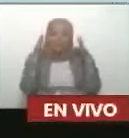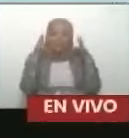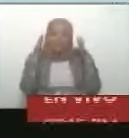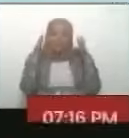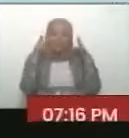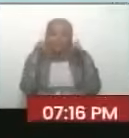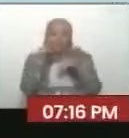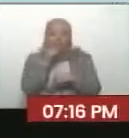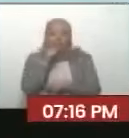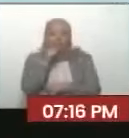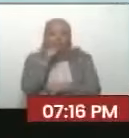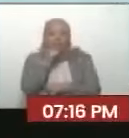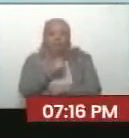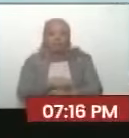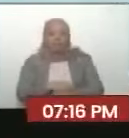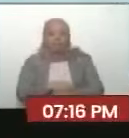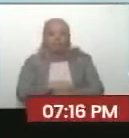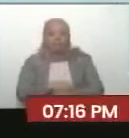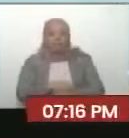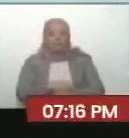Se los dije.